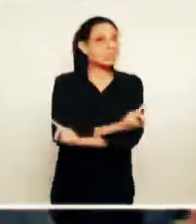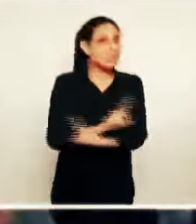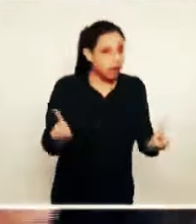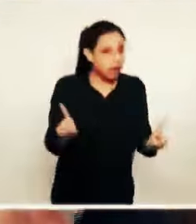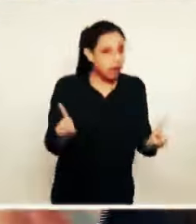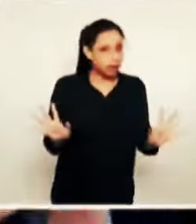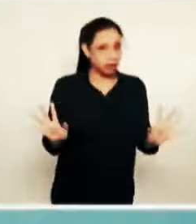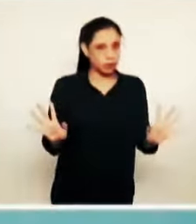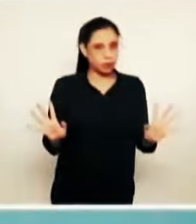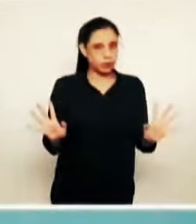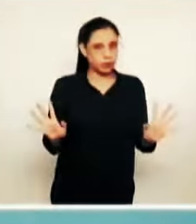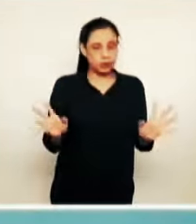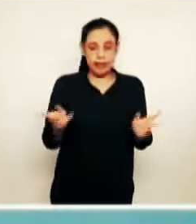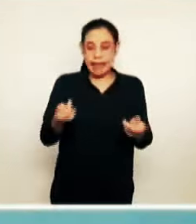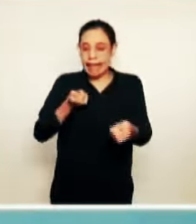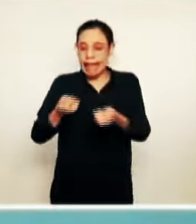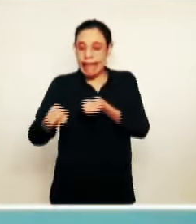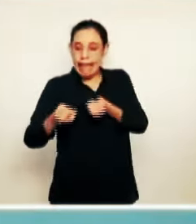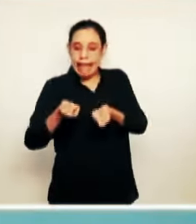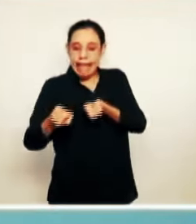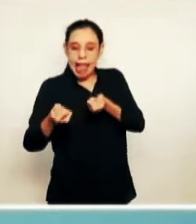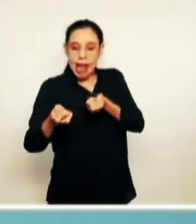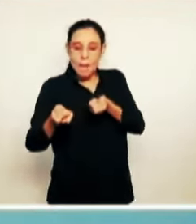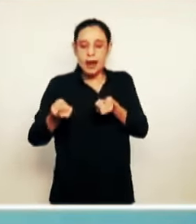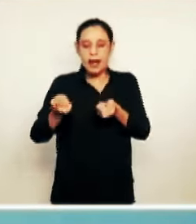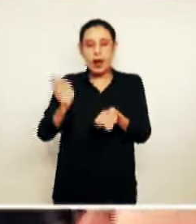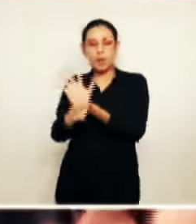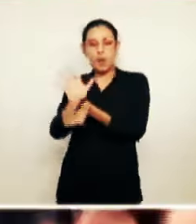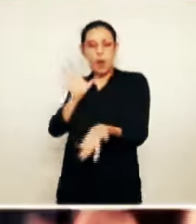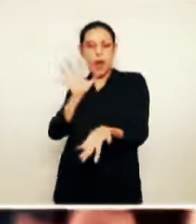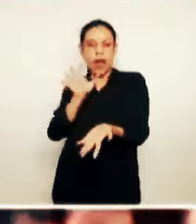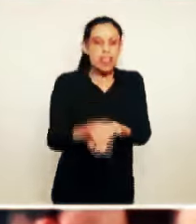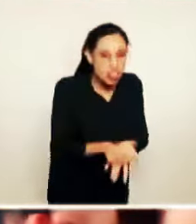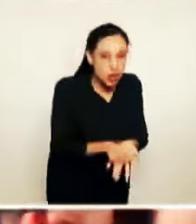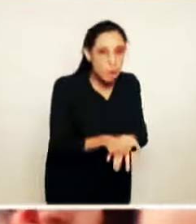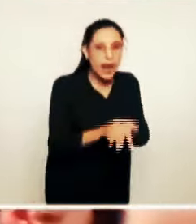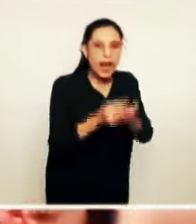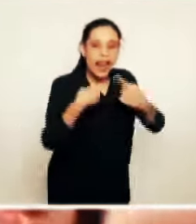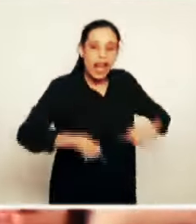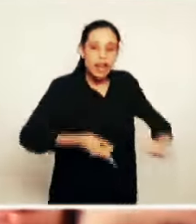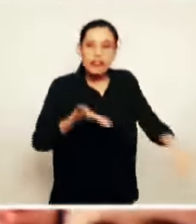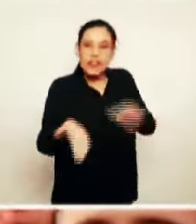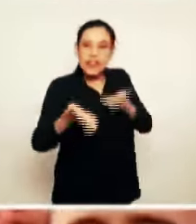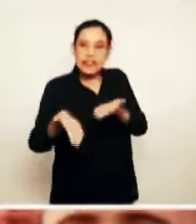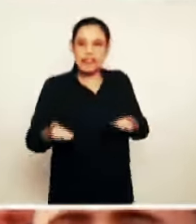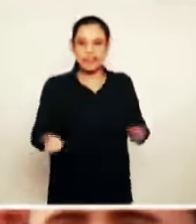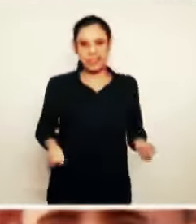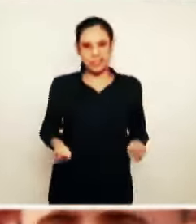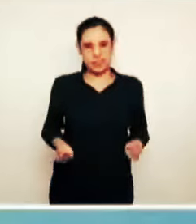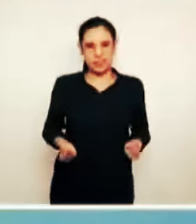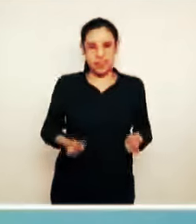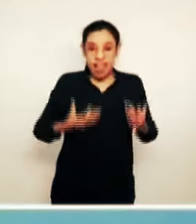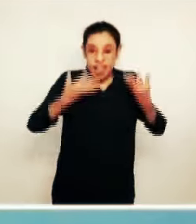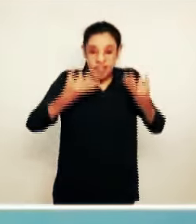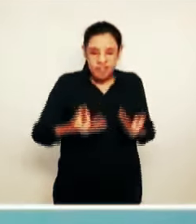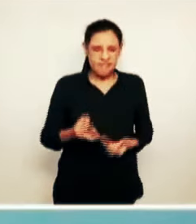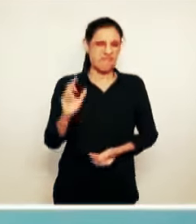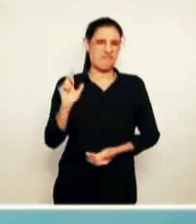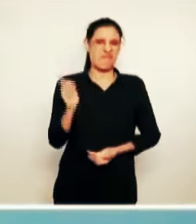Hay apropiación de rentabilidad de la sociedad. ¿Qué tiene de eficiente? Pero además,